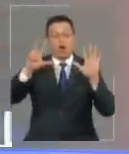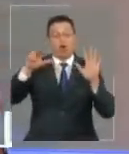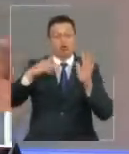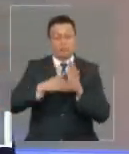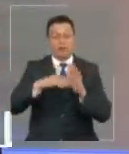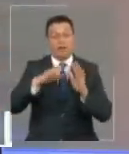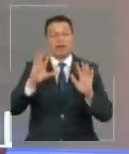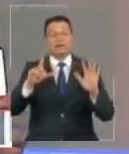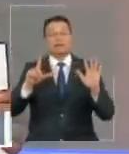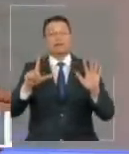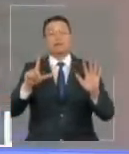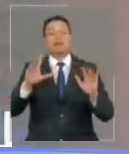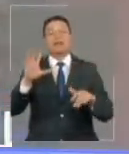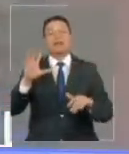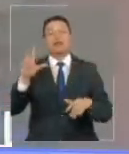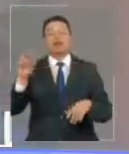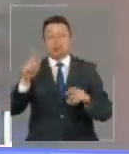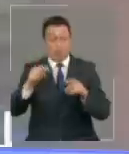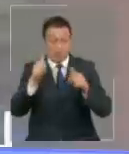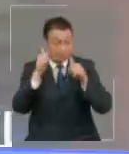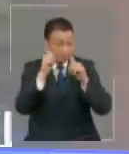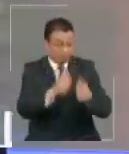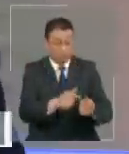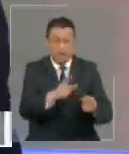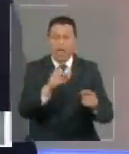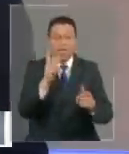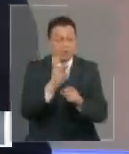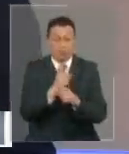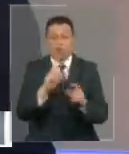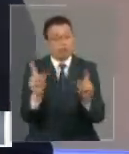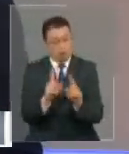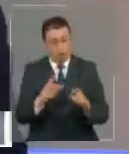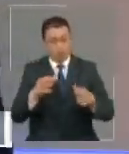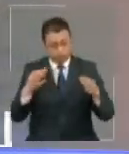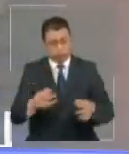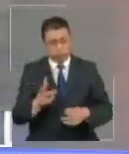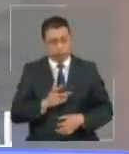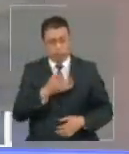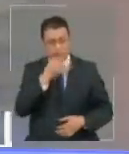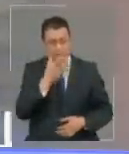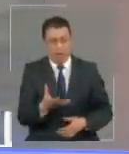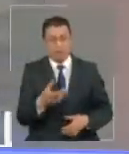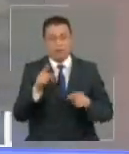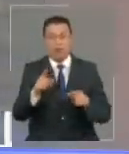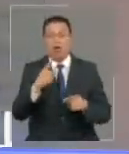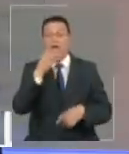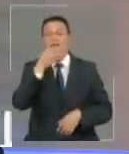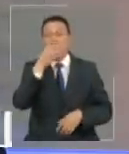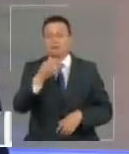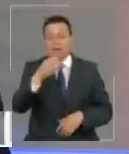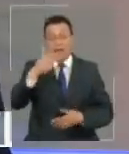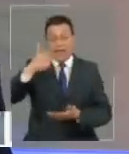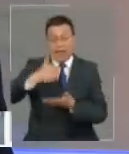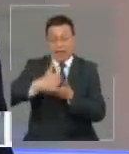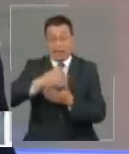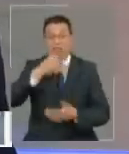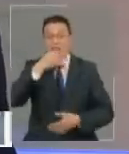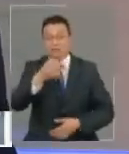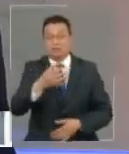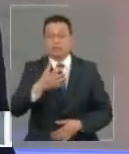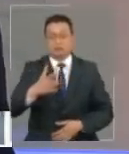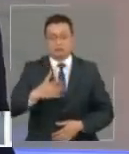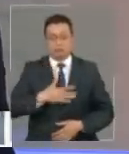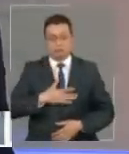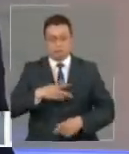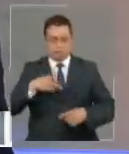a 7.580, lo que no es ganar la delincuencia. Pero además yo quiero ser honesto. El candidato que les diga, candidato alcalde que les diga